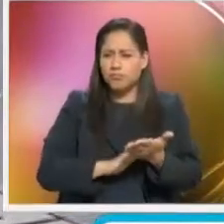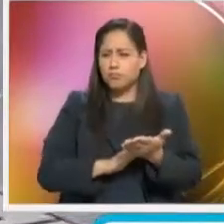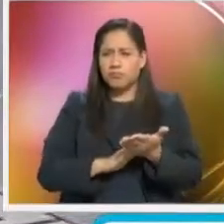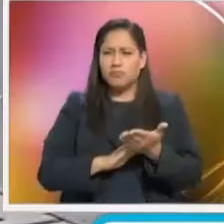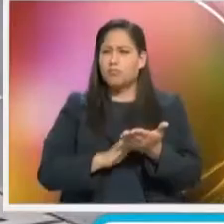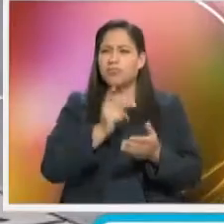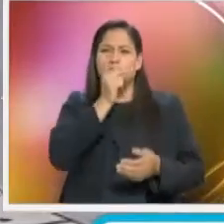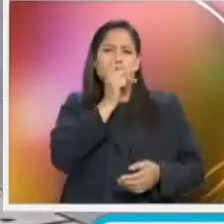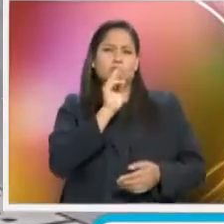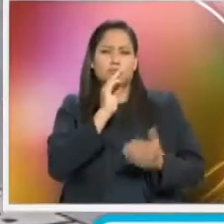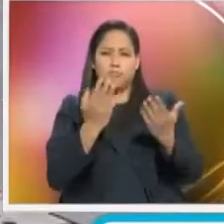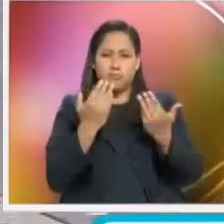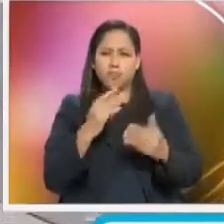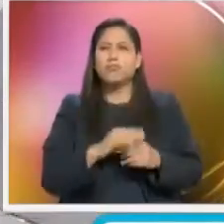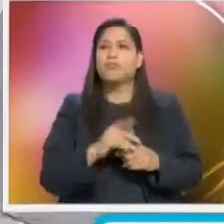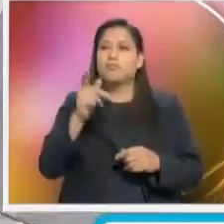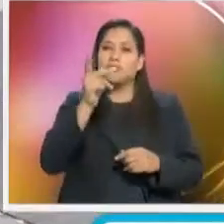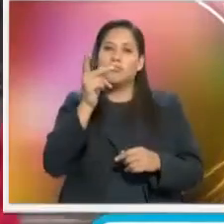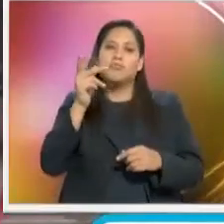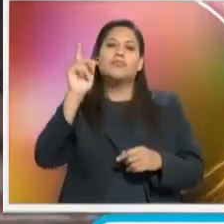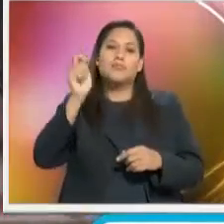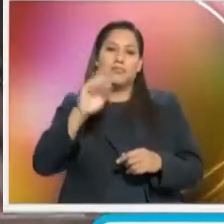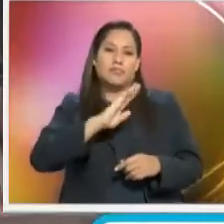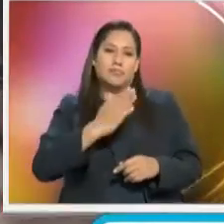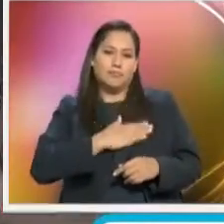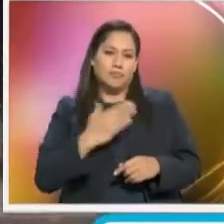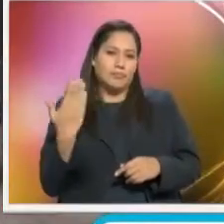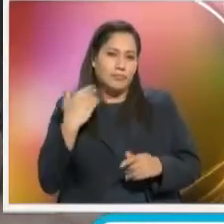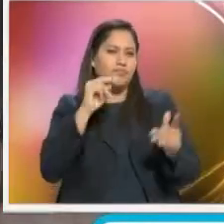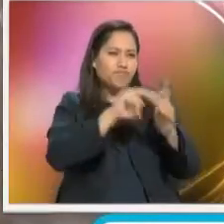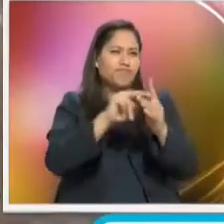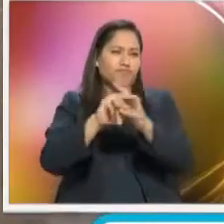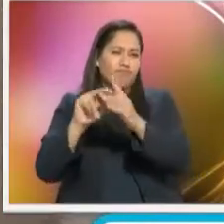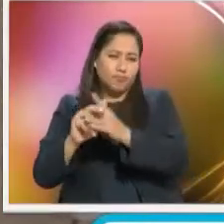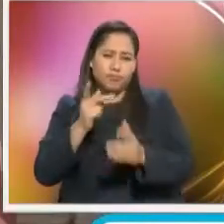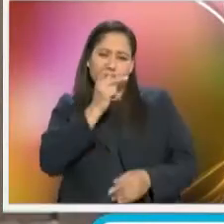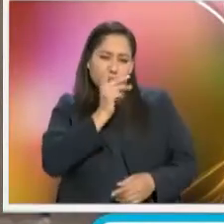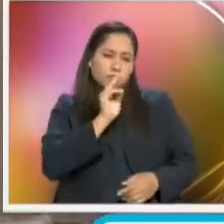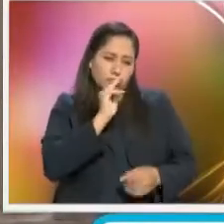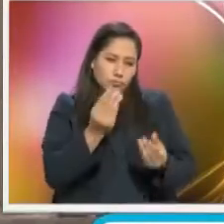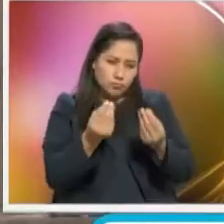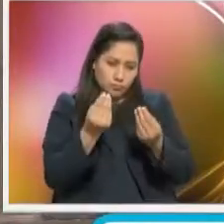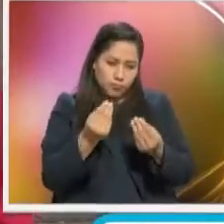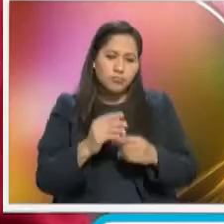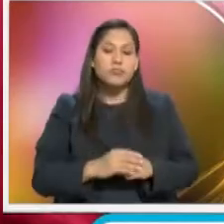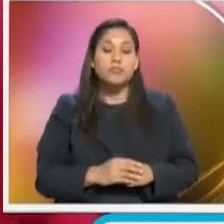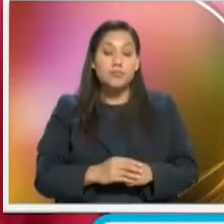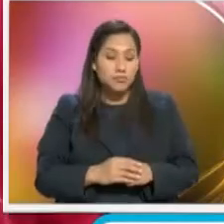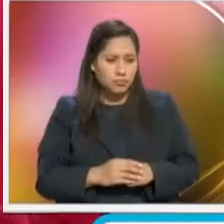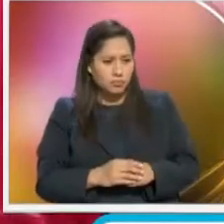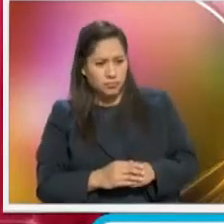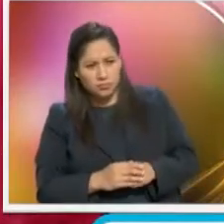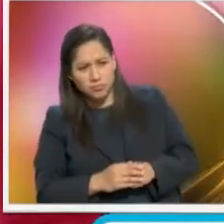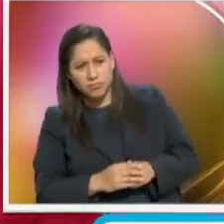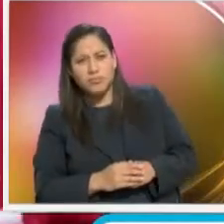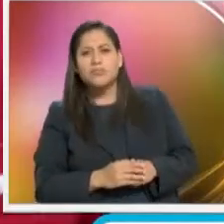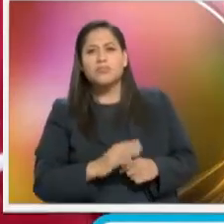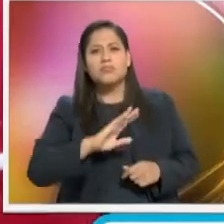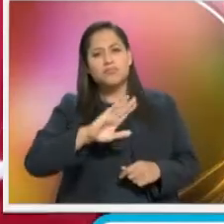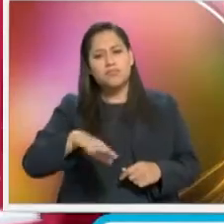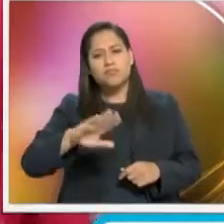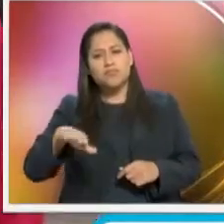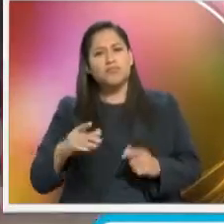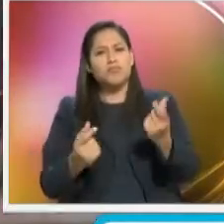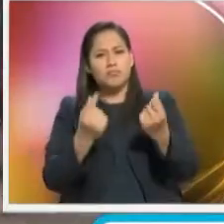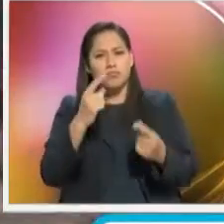la conquista acababa de suceder. Habían pues muchos personajes que habían perdido la vida,